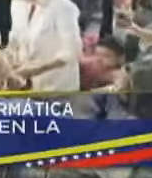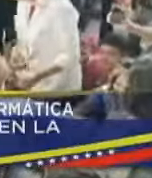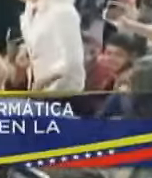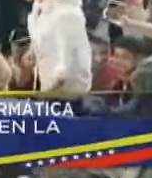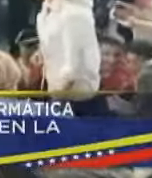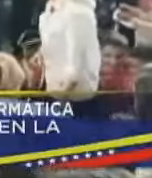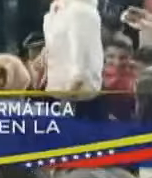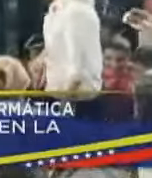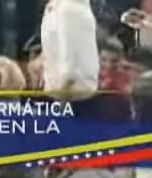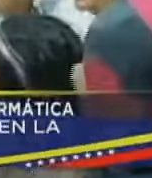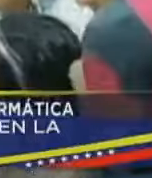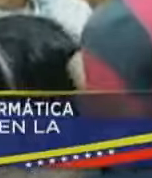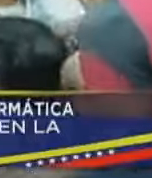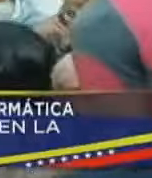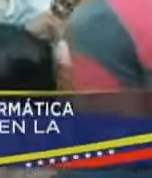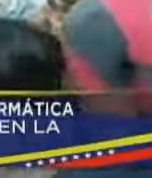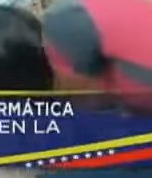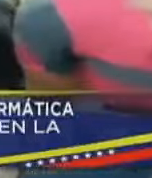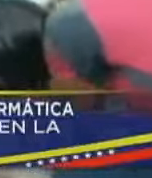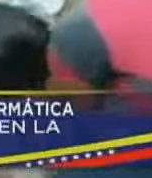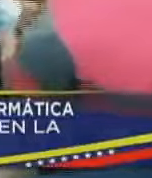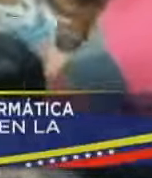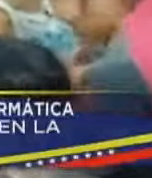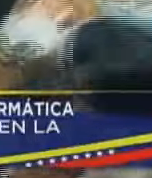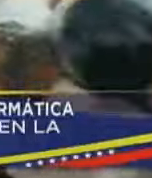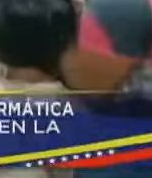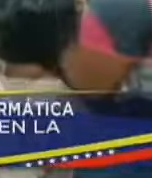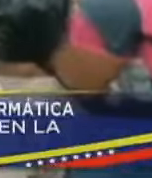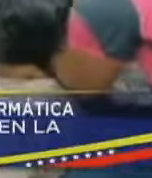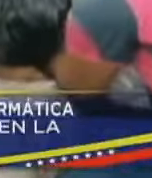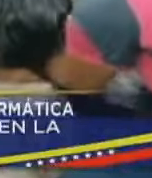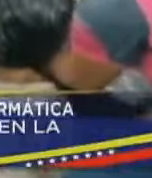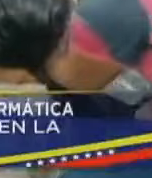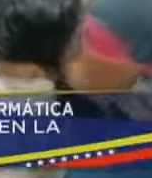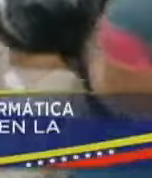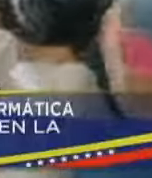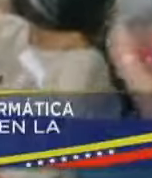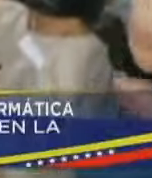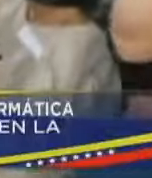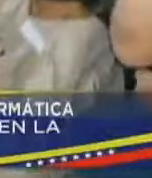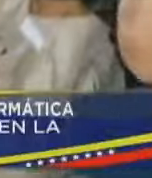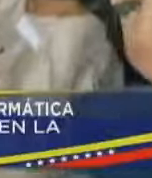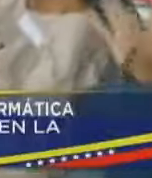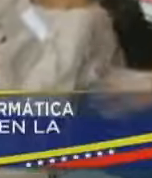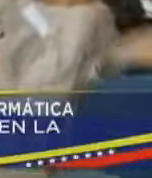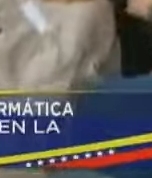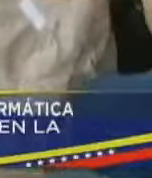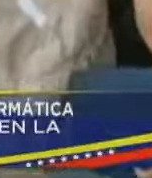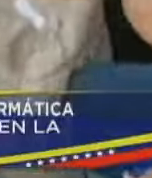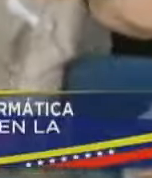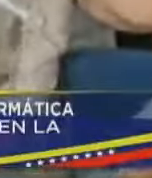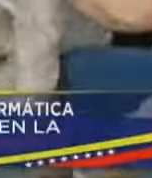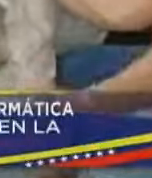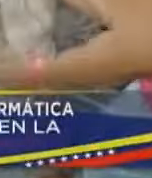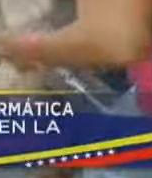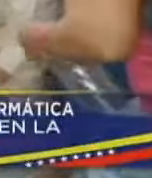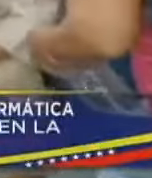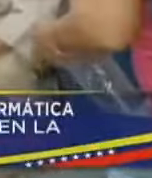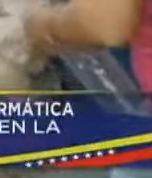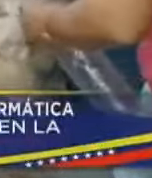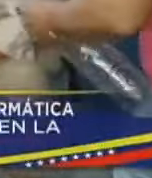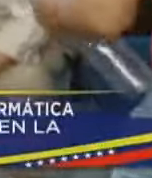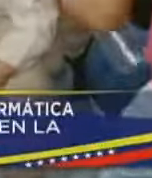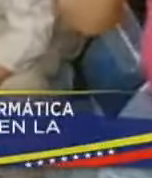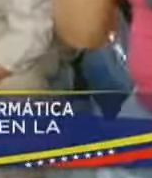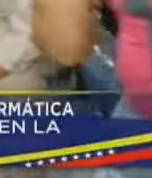está dentro de todo este proyecto bolivariano, educativo, que usted viene